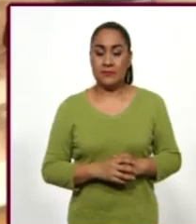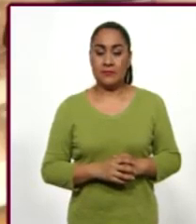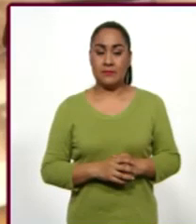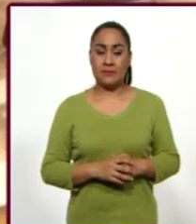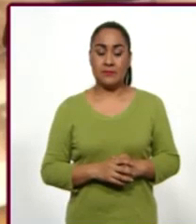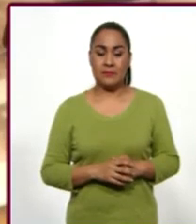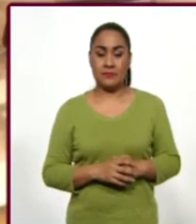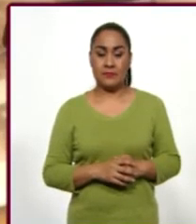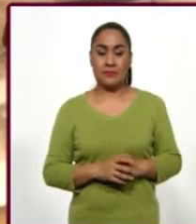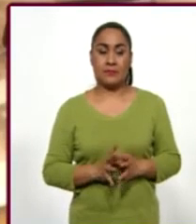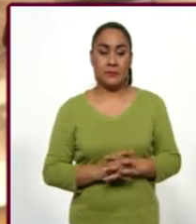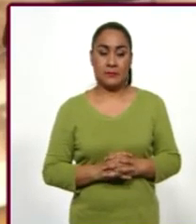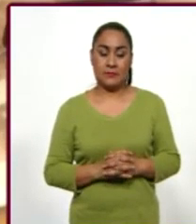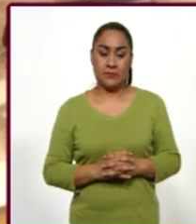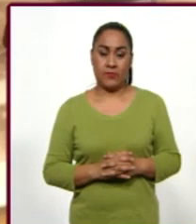i